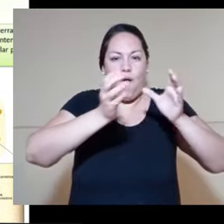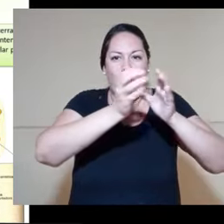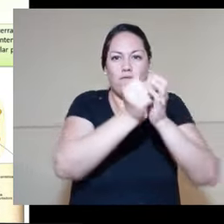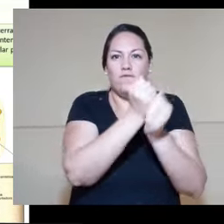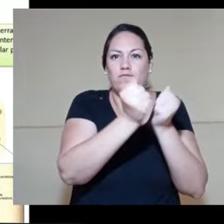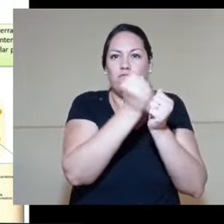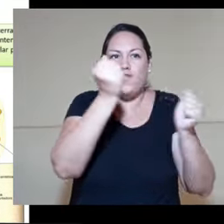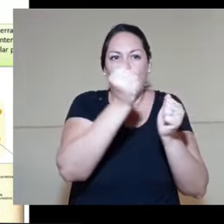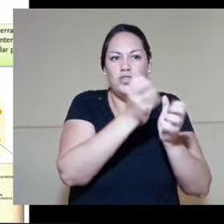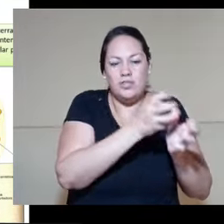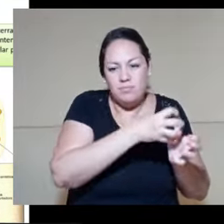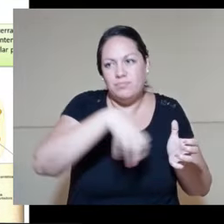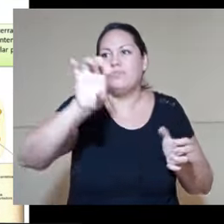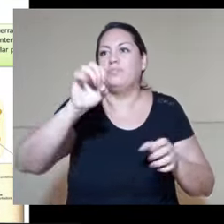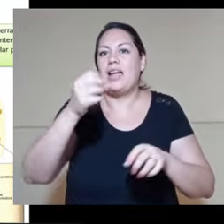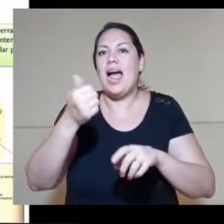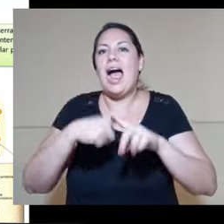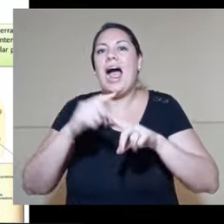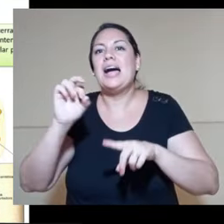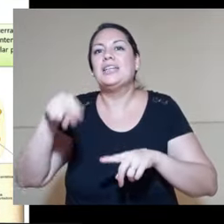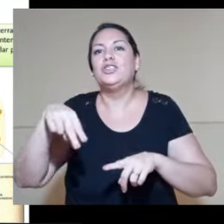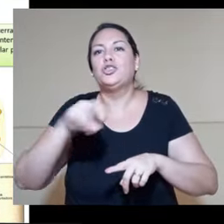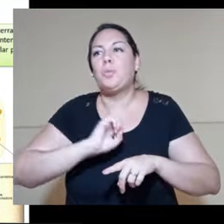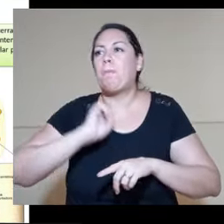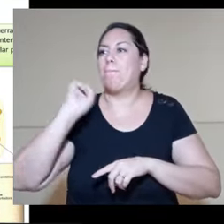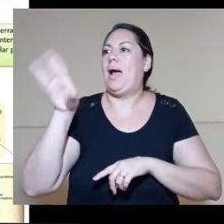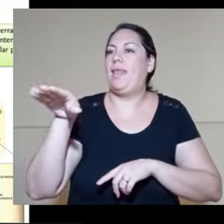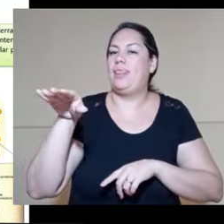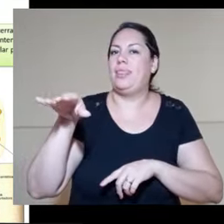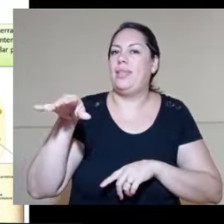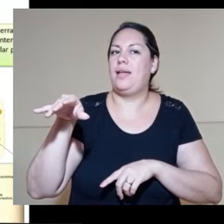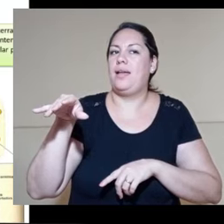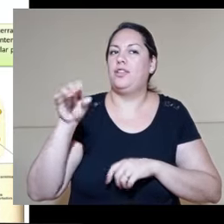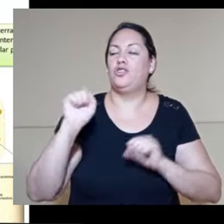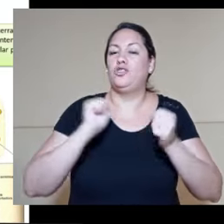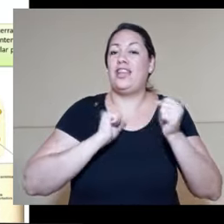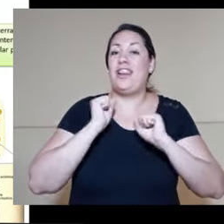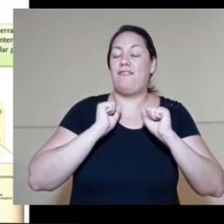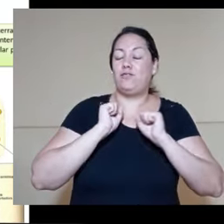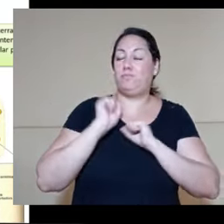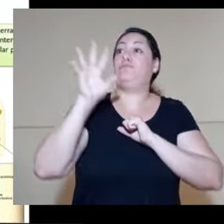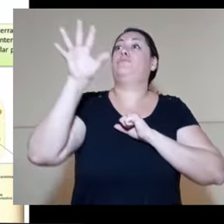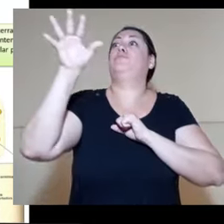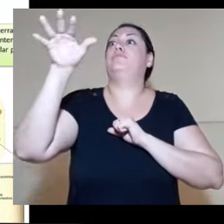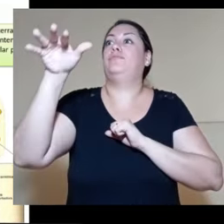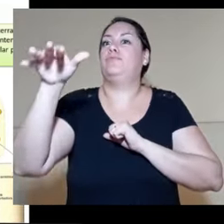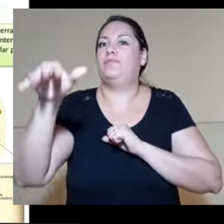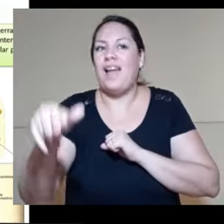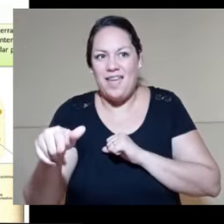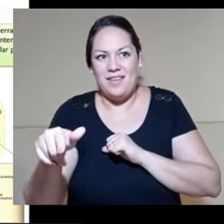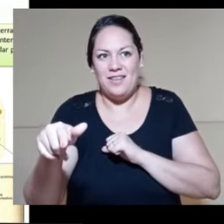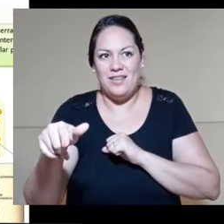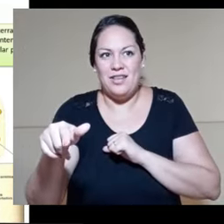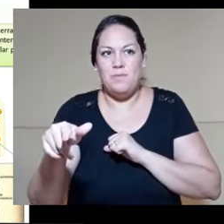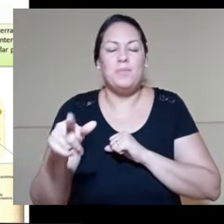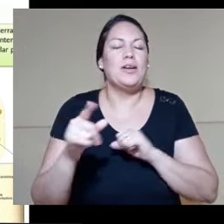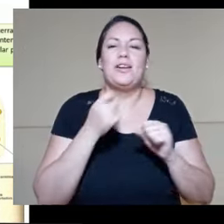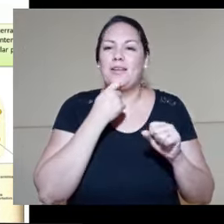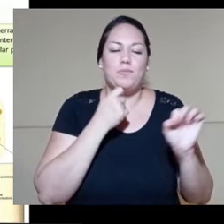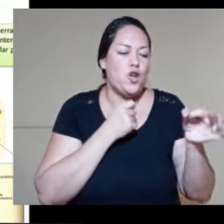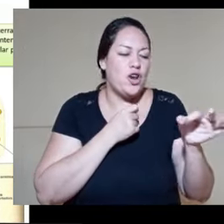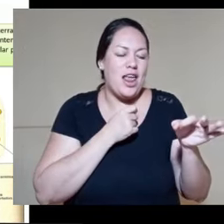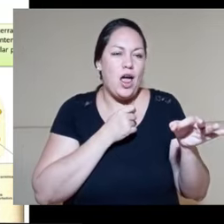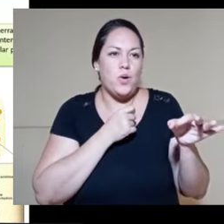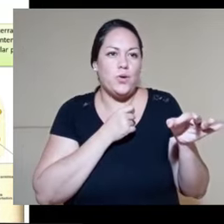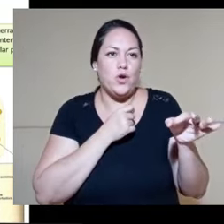en vesículas y los manda al axón para que por el axón, después cuando viene el impulso nervioso, viaje hasta el final para